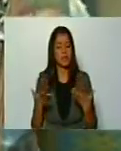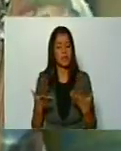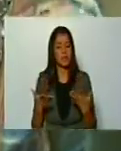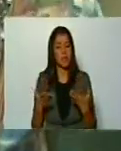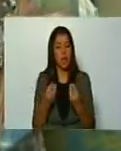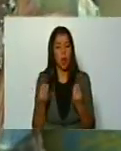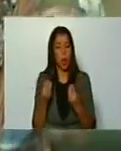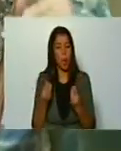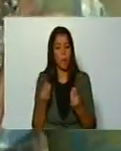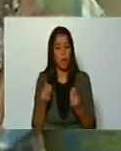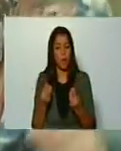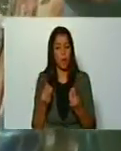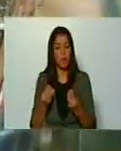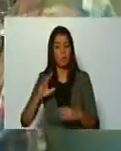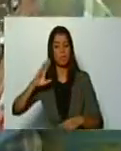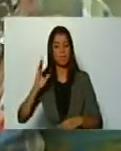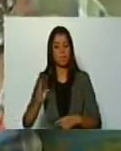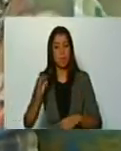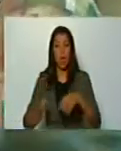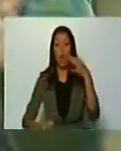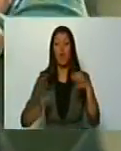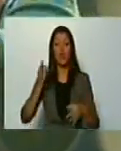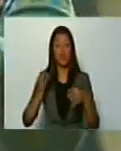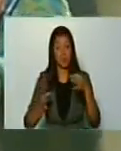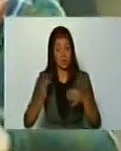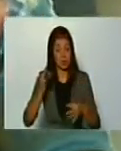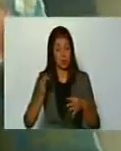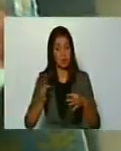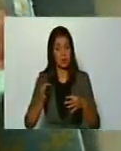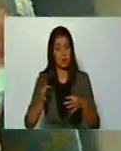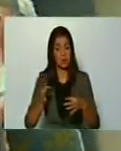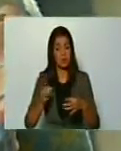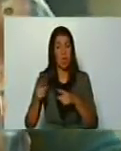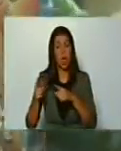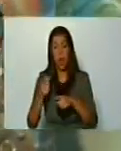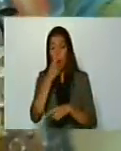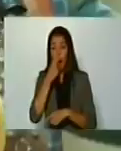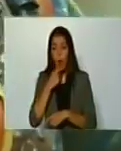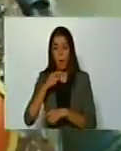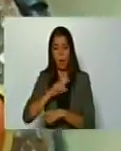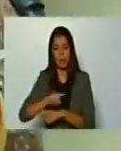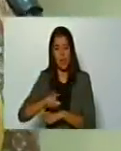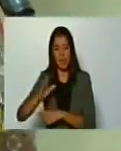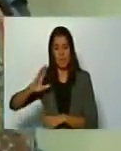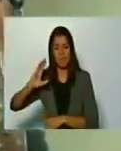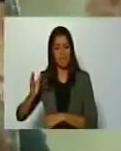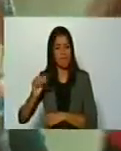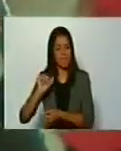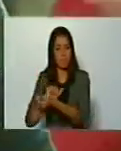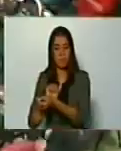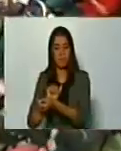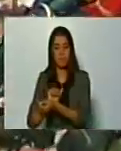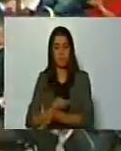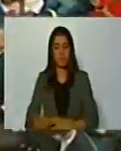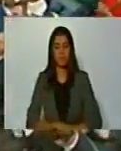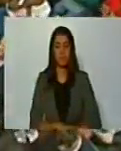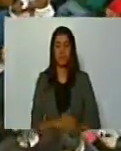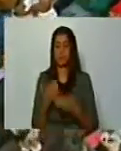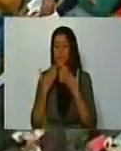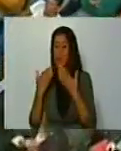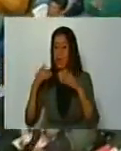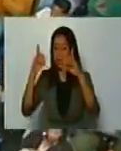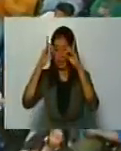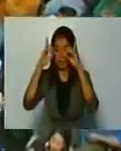es poder aplicar la justicia. Y eso es lo que se merece Freddy Guevara. Gracias, presidenta. Muy amable. Gracias